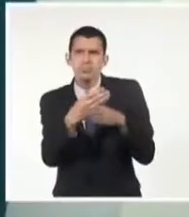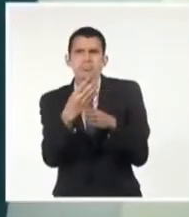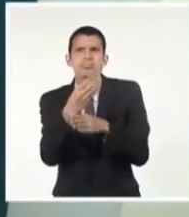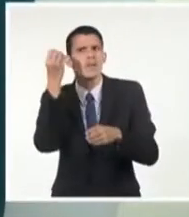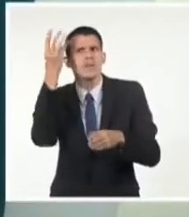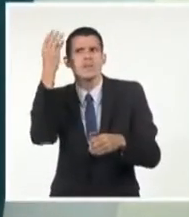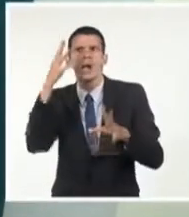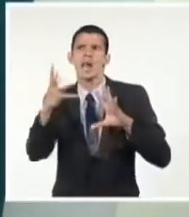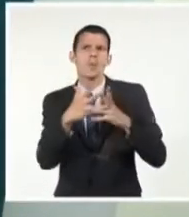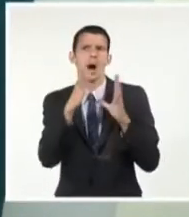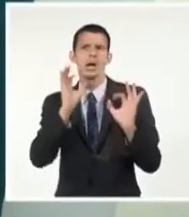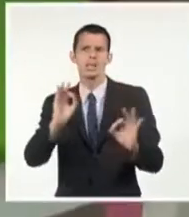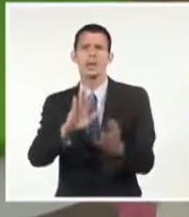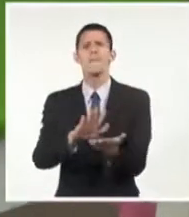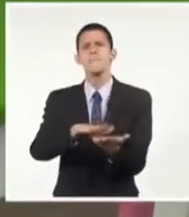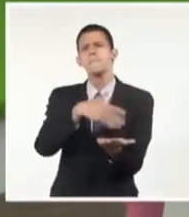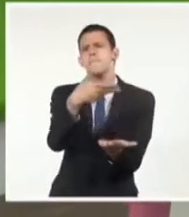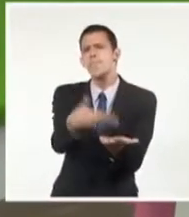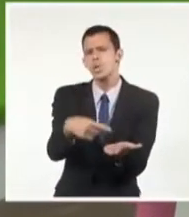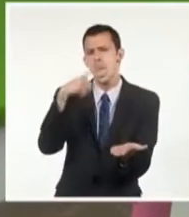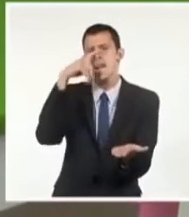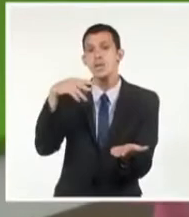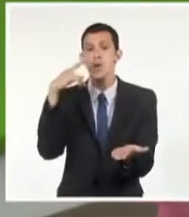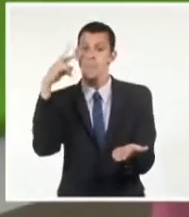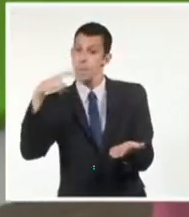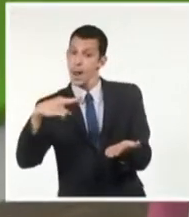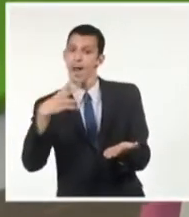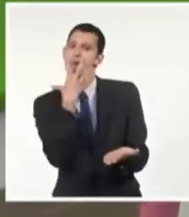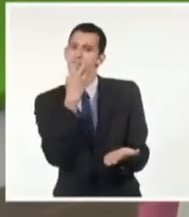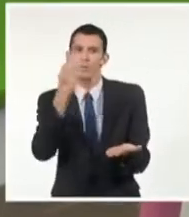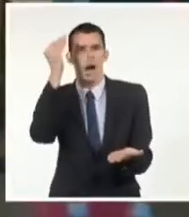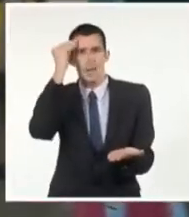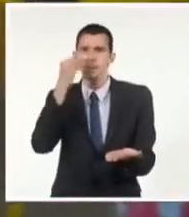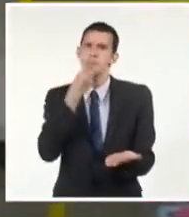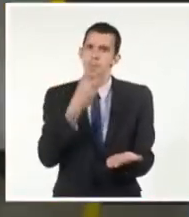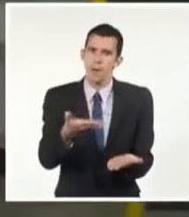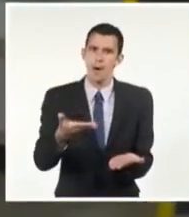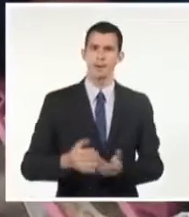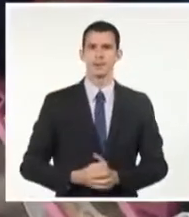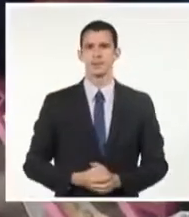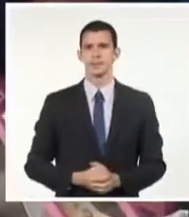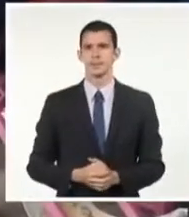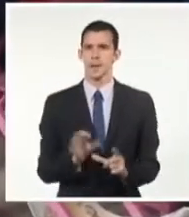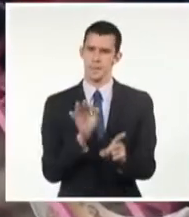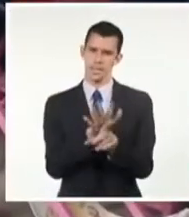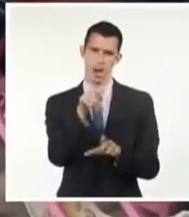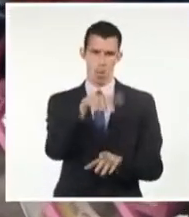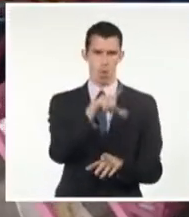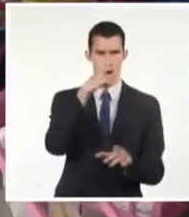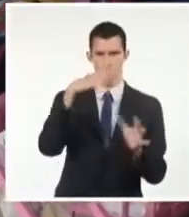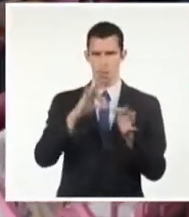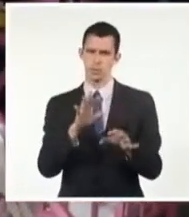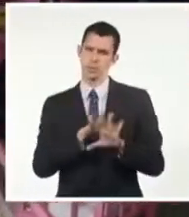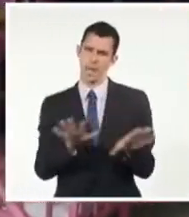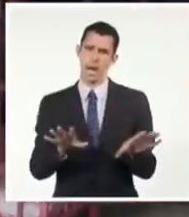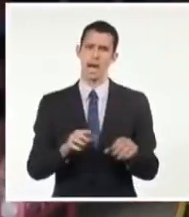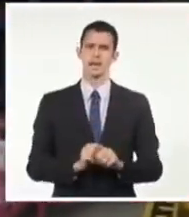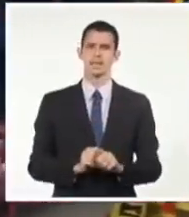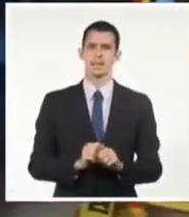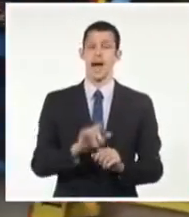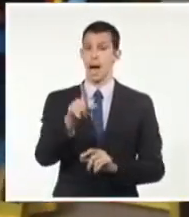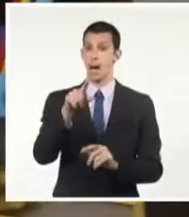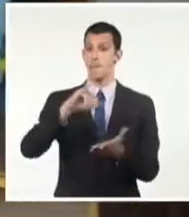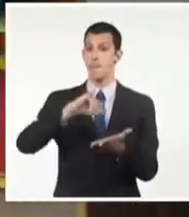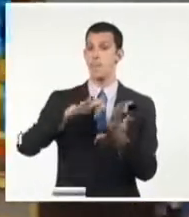nueva opción para los santaclareños, abierta desde esta etapa estival. Revolotear como proyecto tiene su